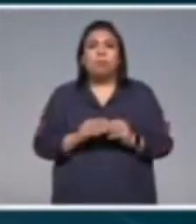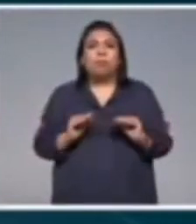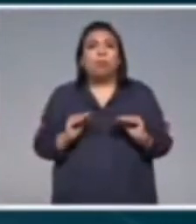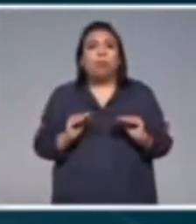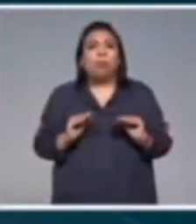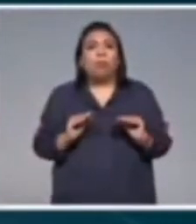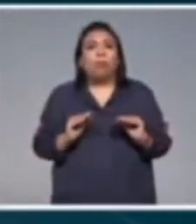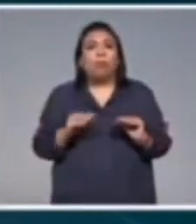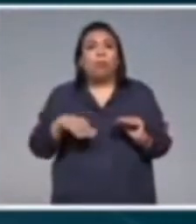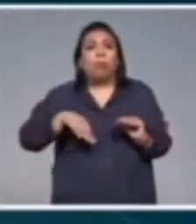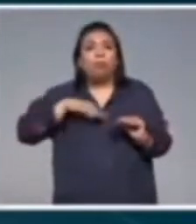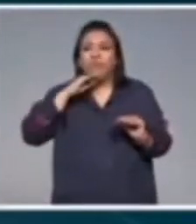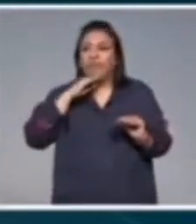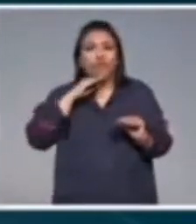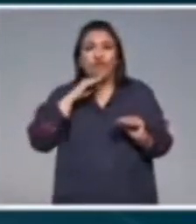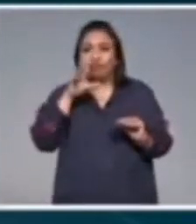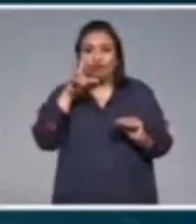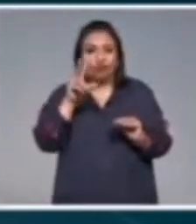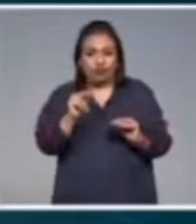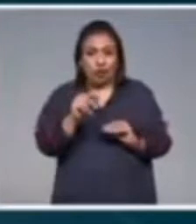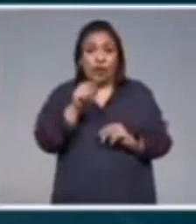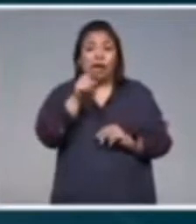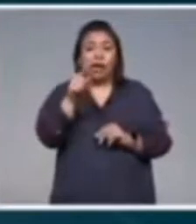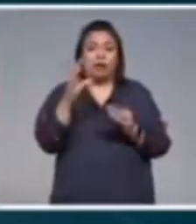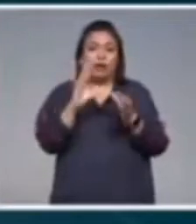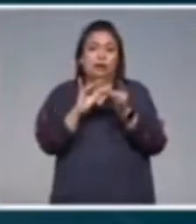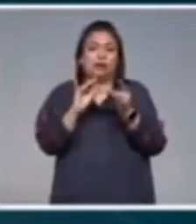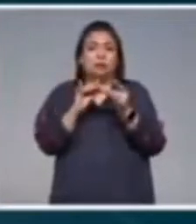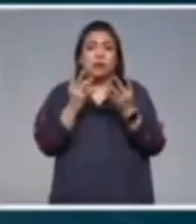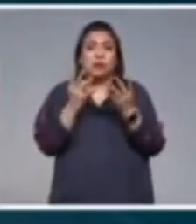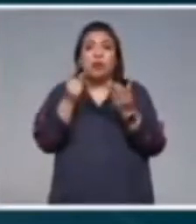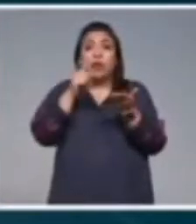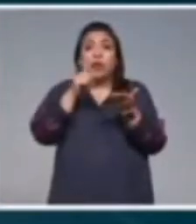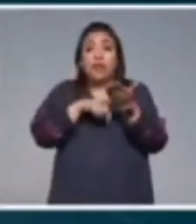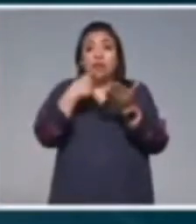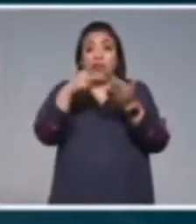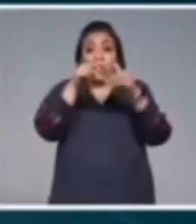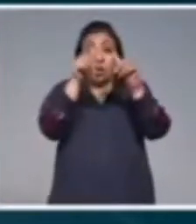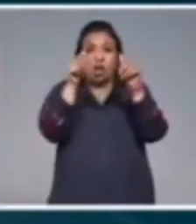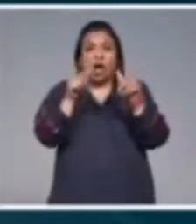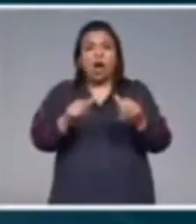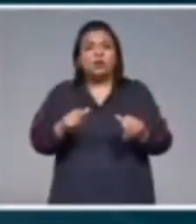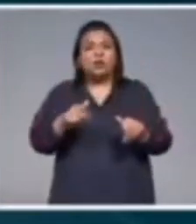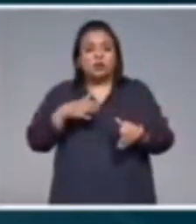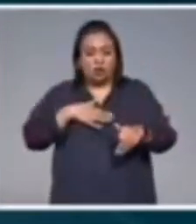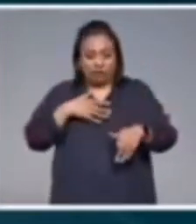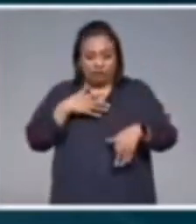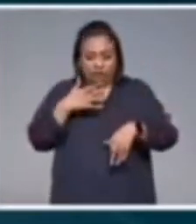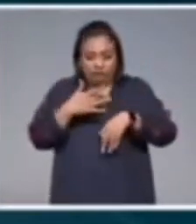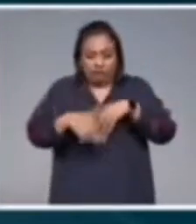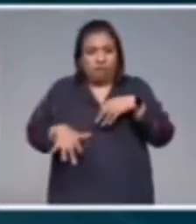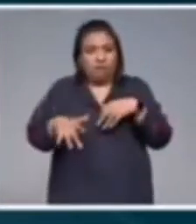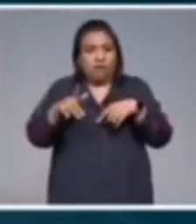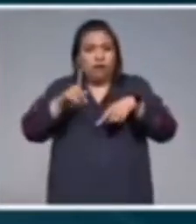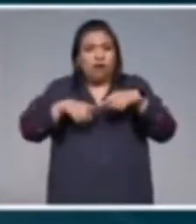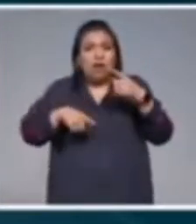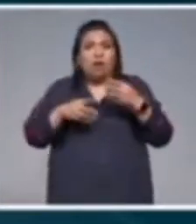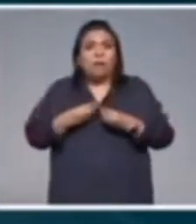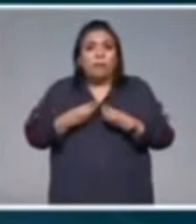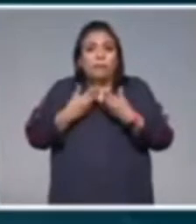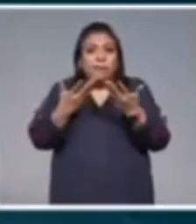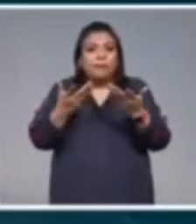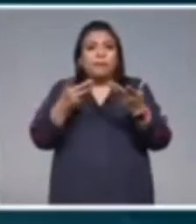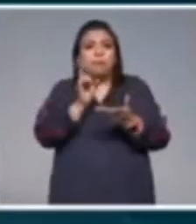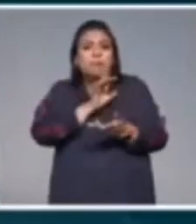inmóvil ante ver su obra. Él cuenta mucho que a través de su obra él se desnuda, ¿no? Y cuenta sus